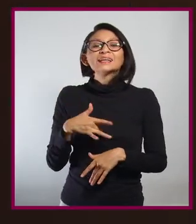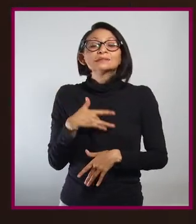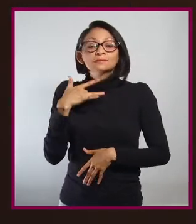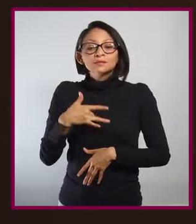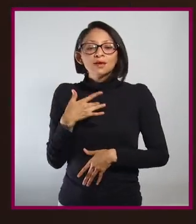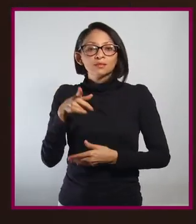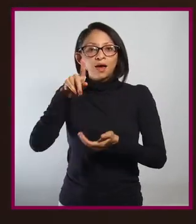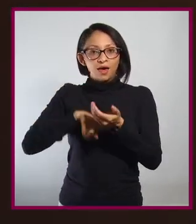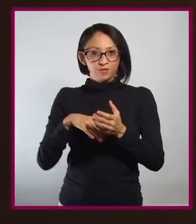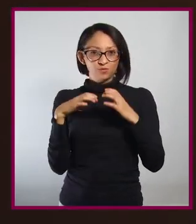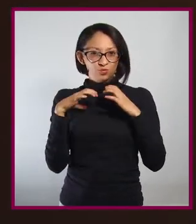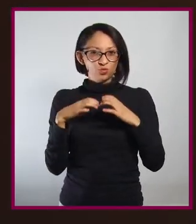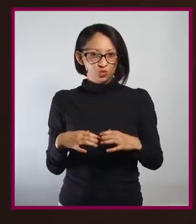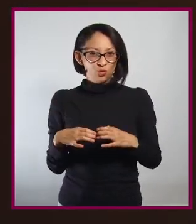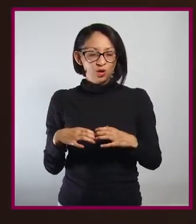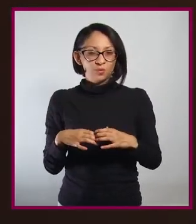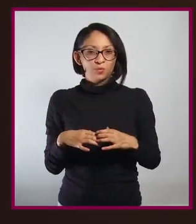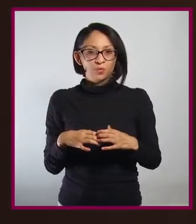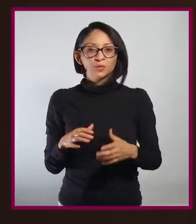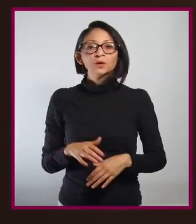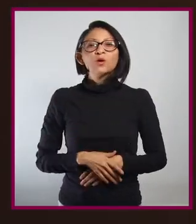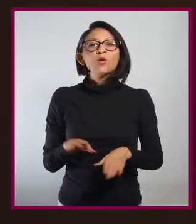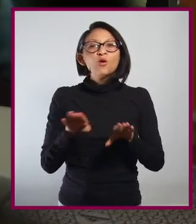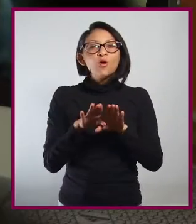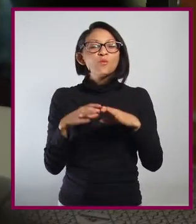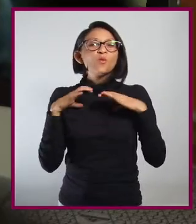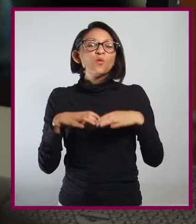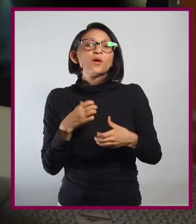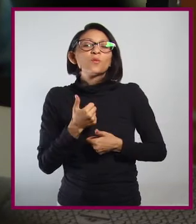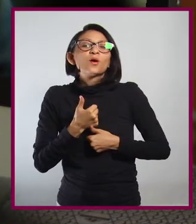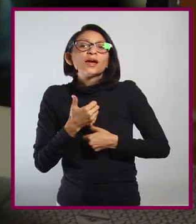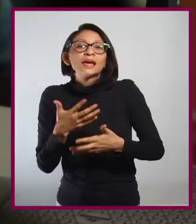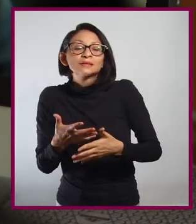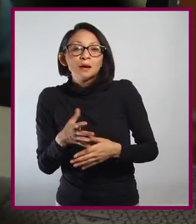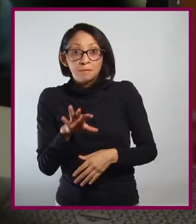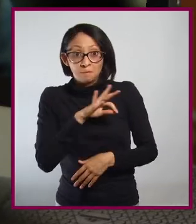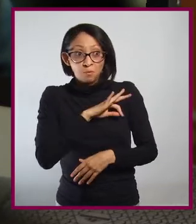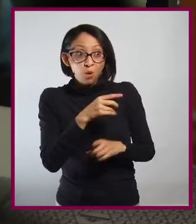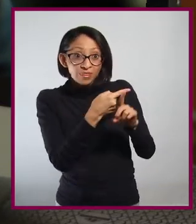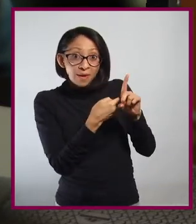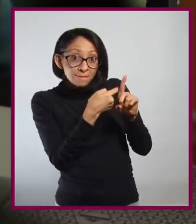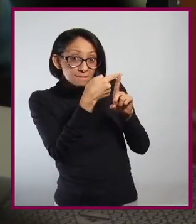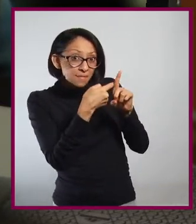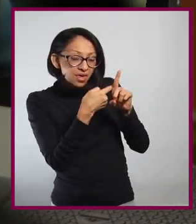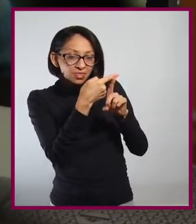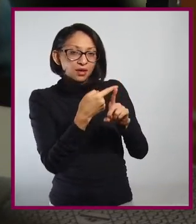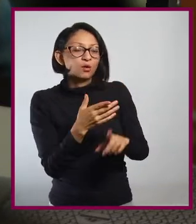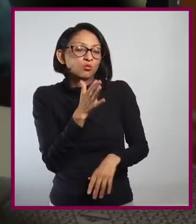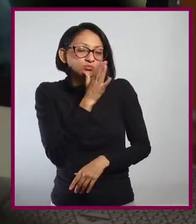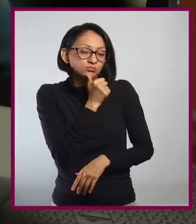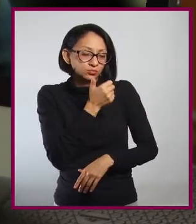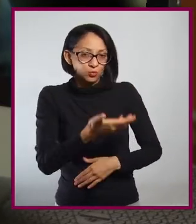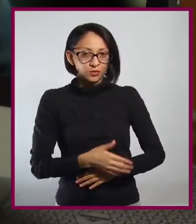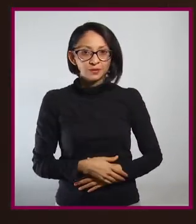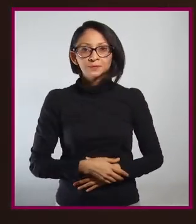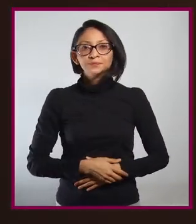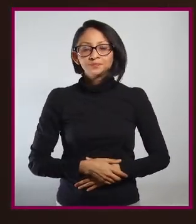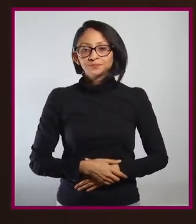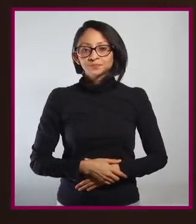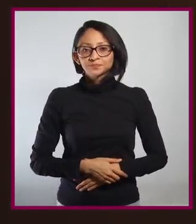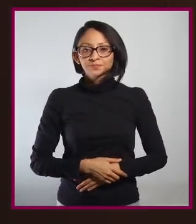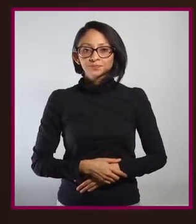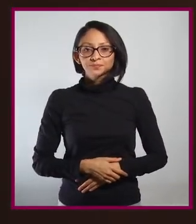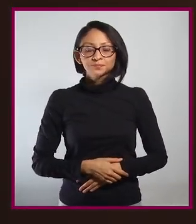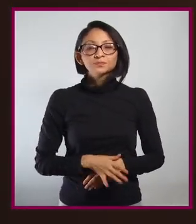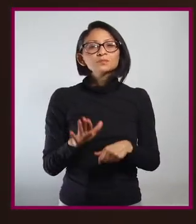son manifestaciones que la persona expresa, pero que no se puede medir por una persona ajena. Doctor,